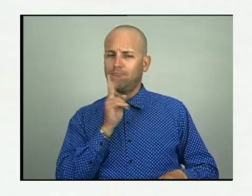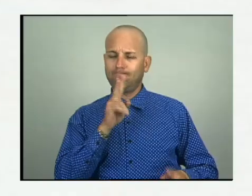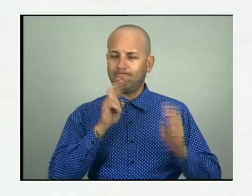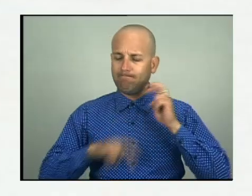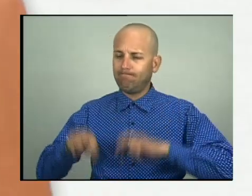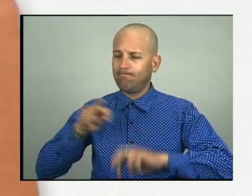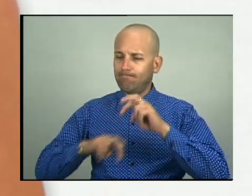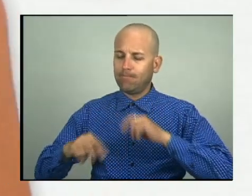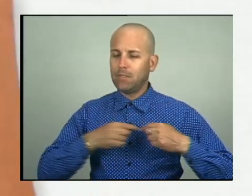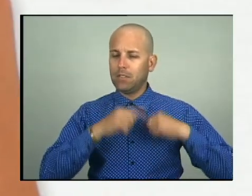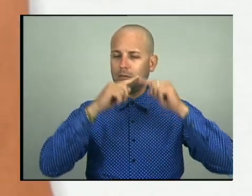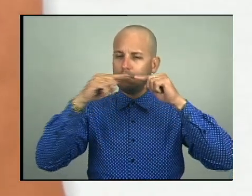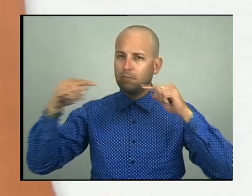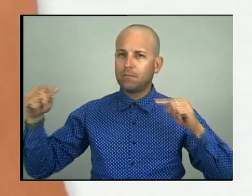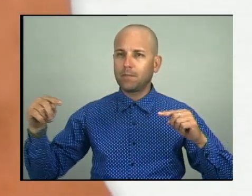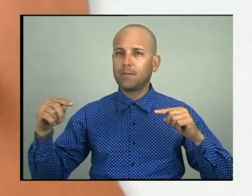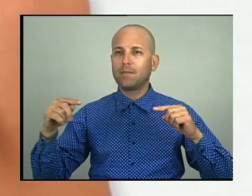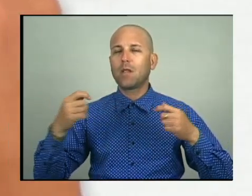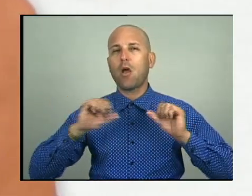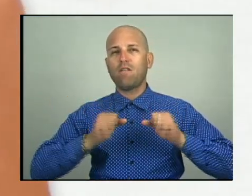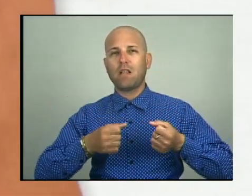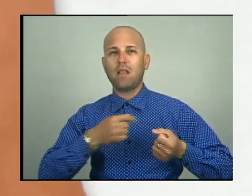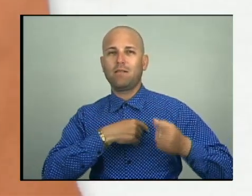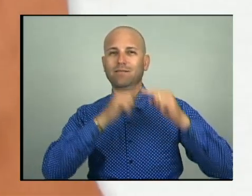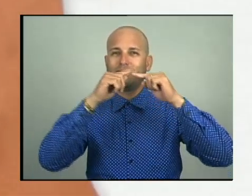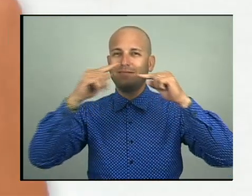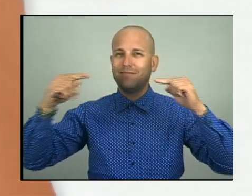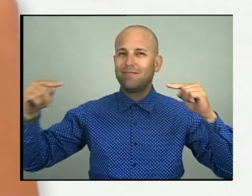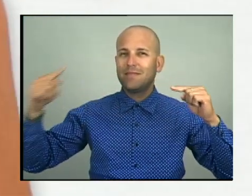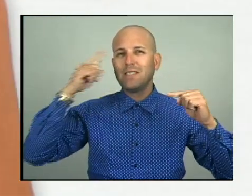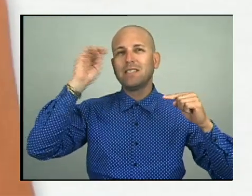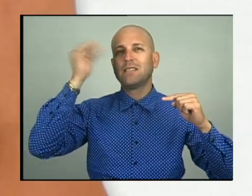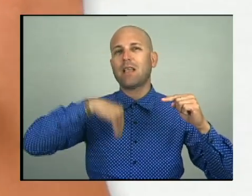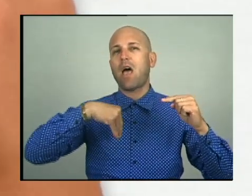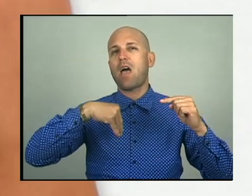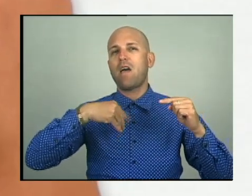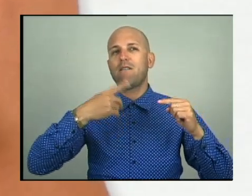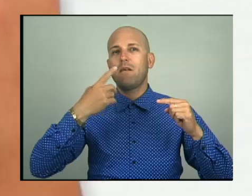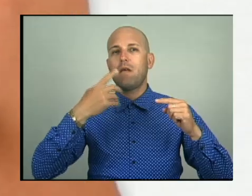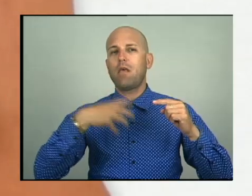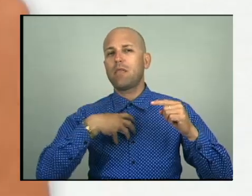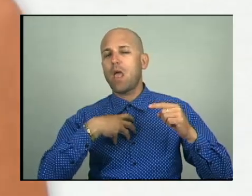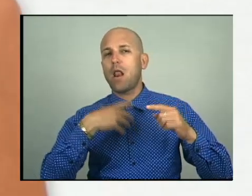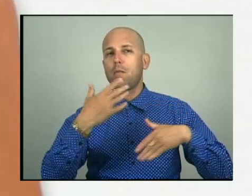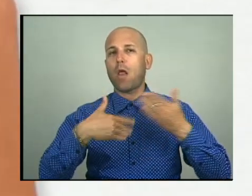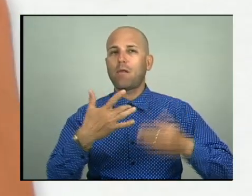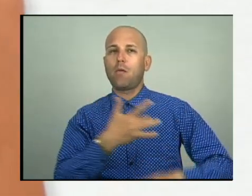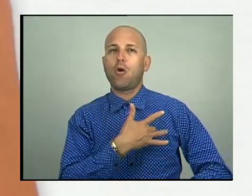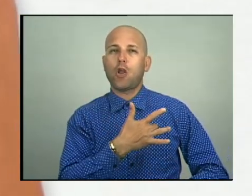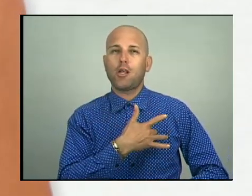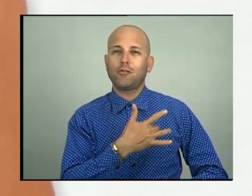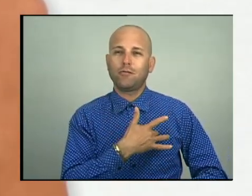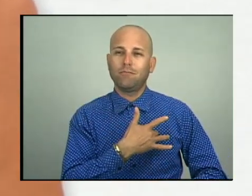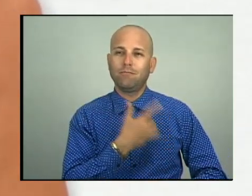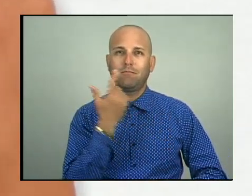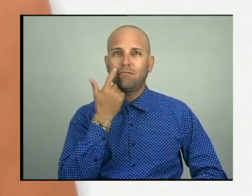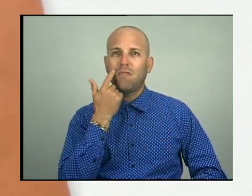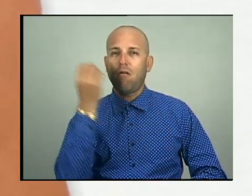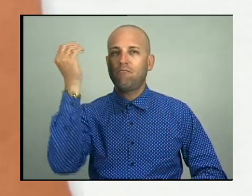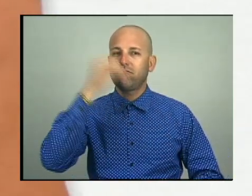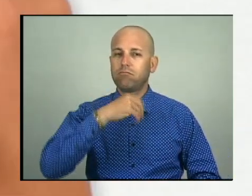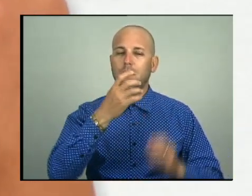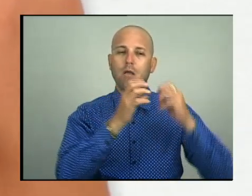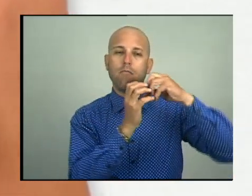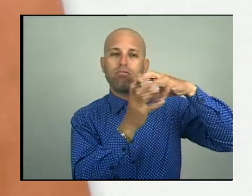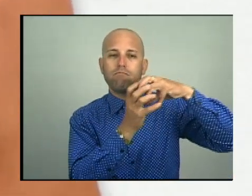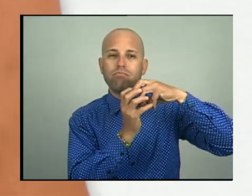El examen más común es el ecocardiograma, una ecografía del corazón que puede mostrar problemas con su